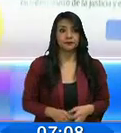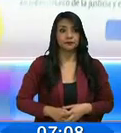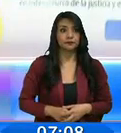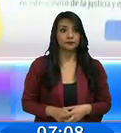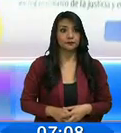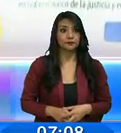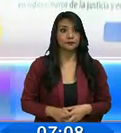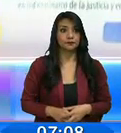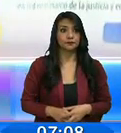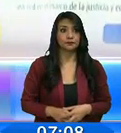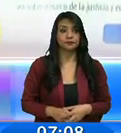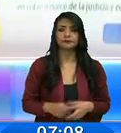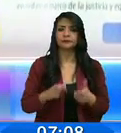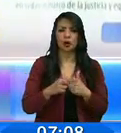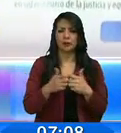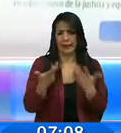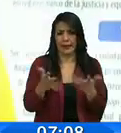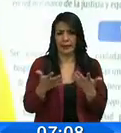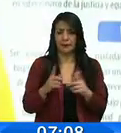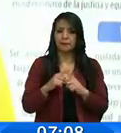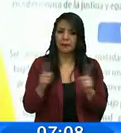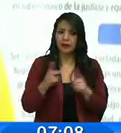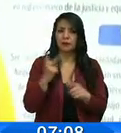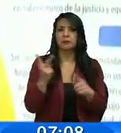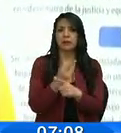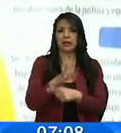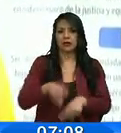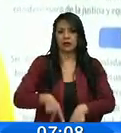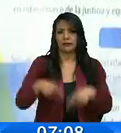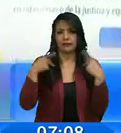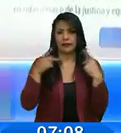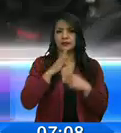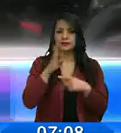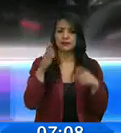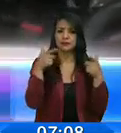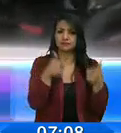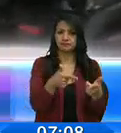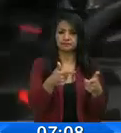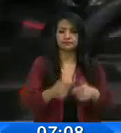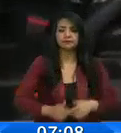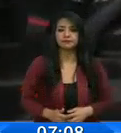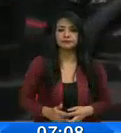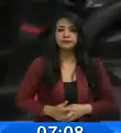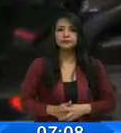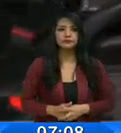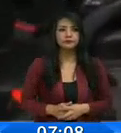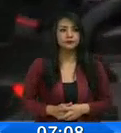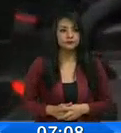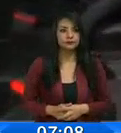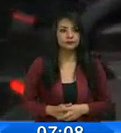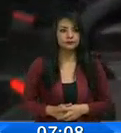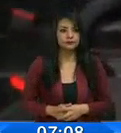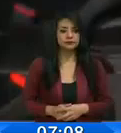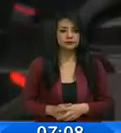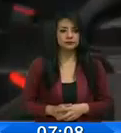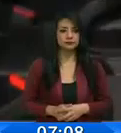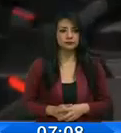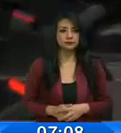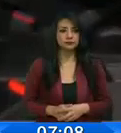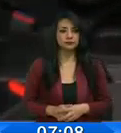lo hacen sin mayor dificultad, pero siempre por el riesgo que tienen, hay que estar siempre vigilando. Con imágenes de José Cedeño desde Tulcán,